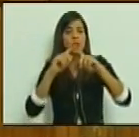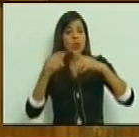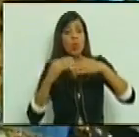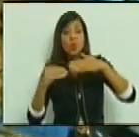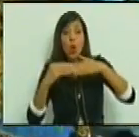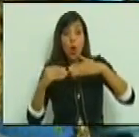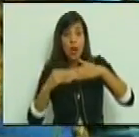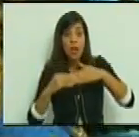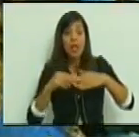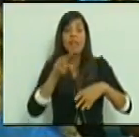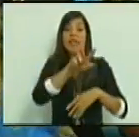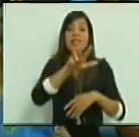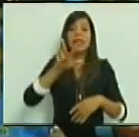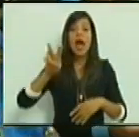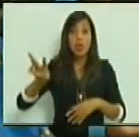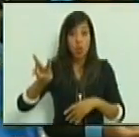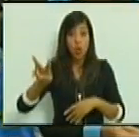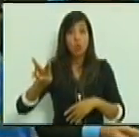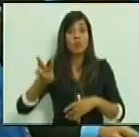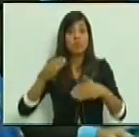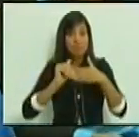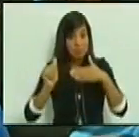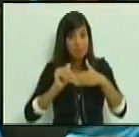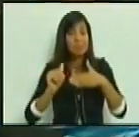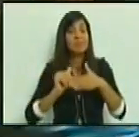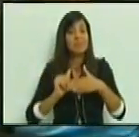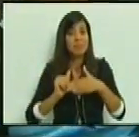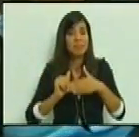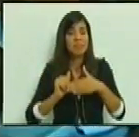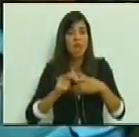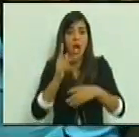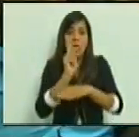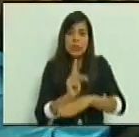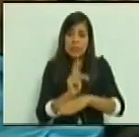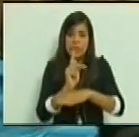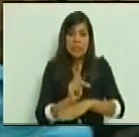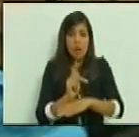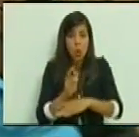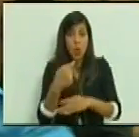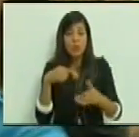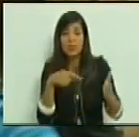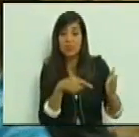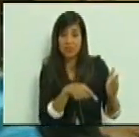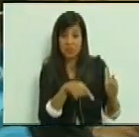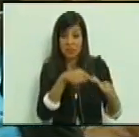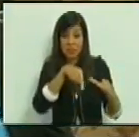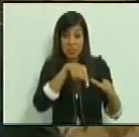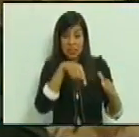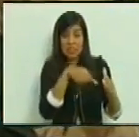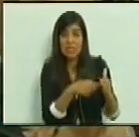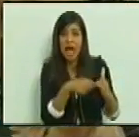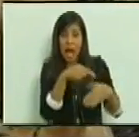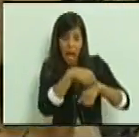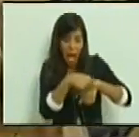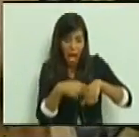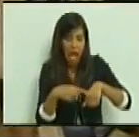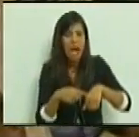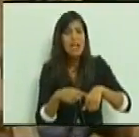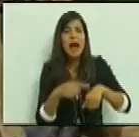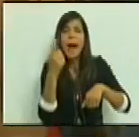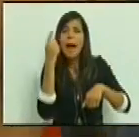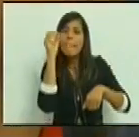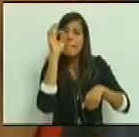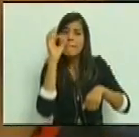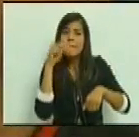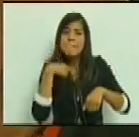32 dólares jamaiquinos. 32 dólares jamaiquinos cuesta una libra de tamarindo, para poner un ejemplo,